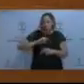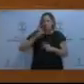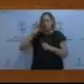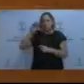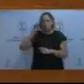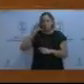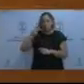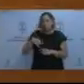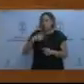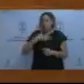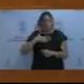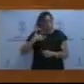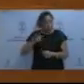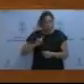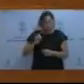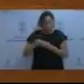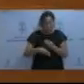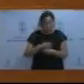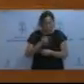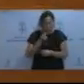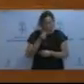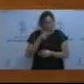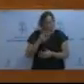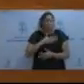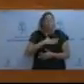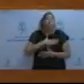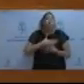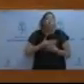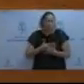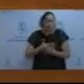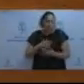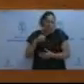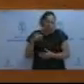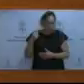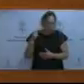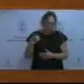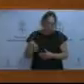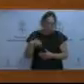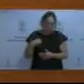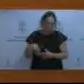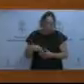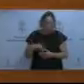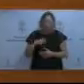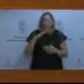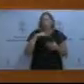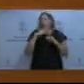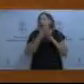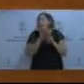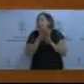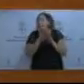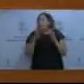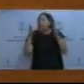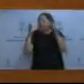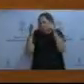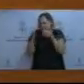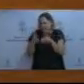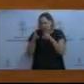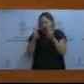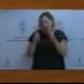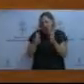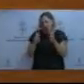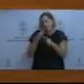querido señor presidente. Yendo ya al hecho de la materia, yendo a lo que usted me ha dicho,